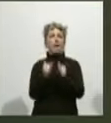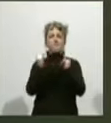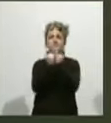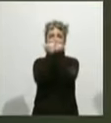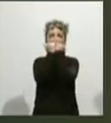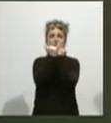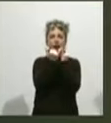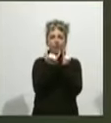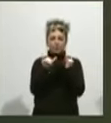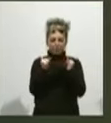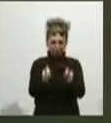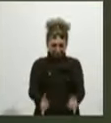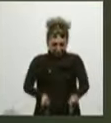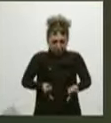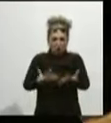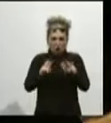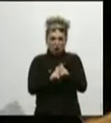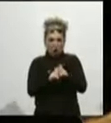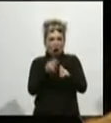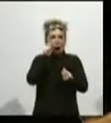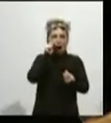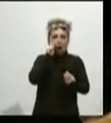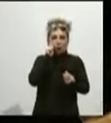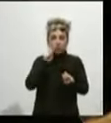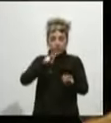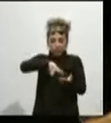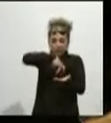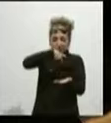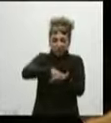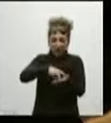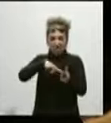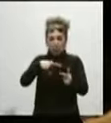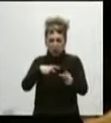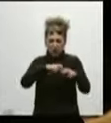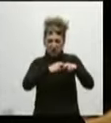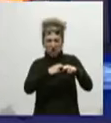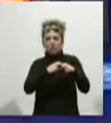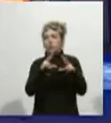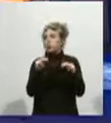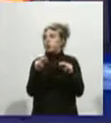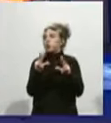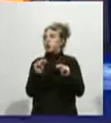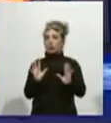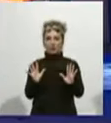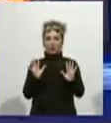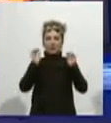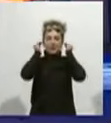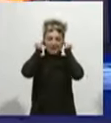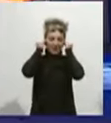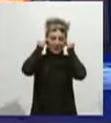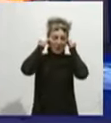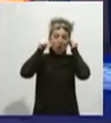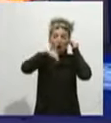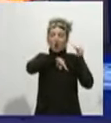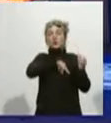plataformas. Me caigo y las rodillas no lo cuentan. Señoras y señores, un placer estar presentando esta